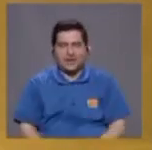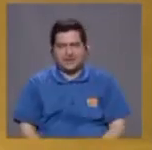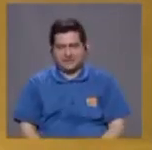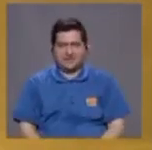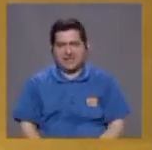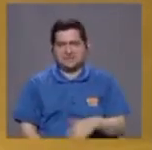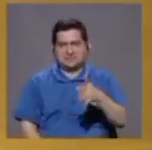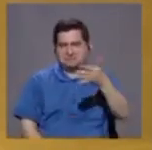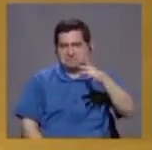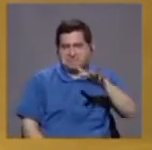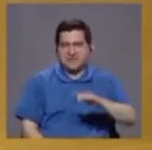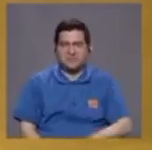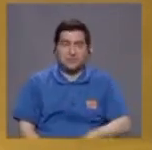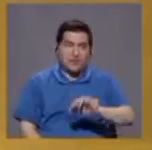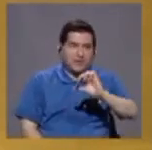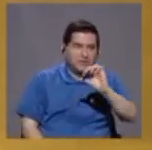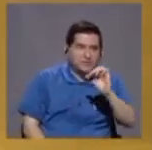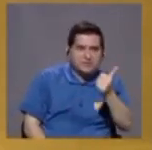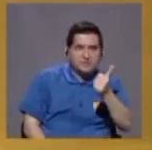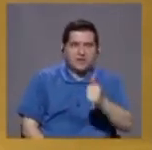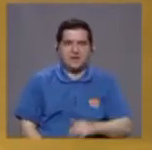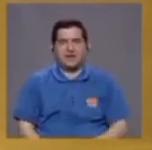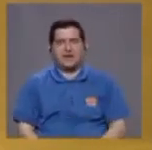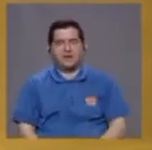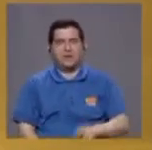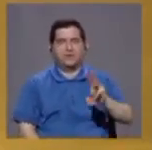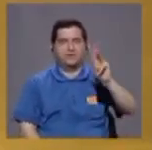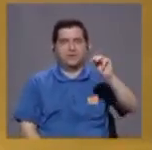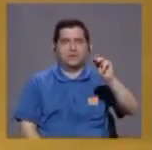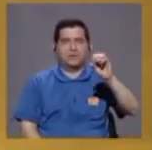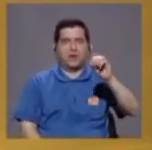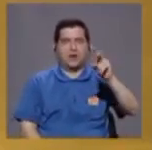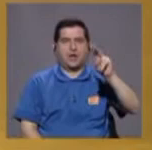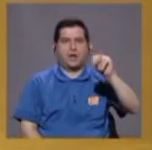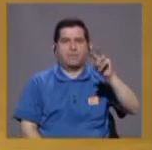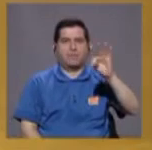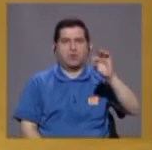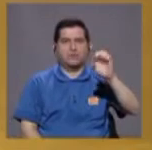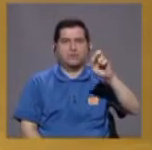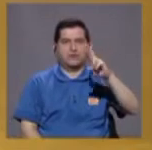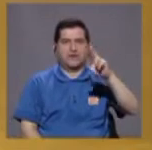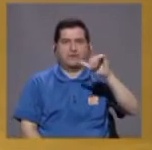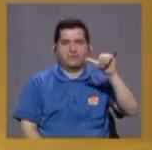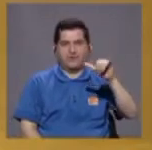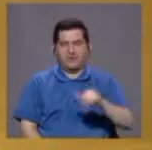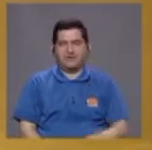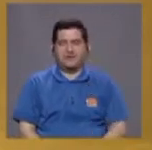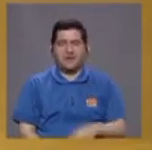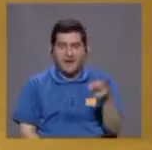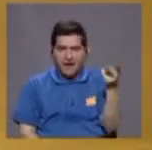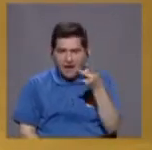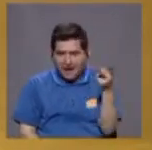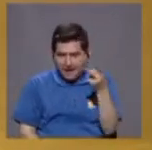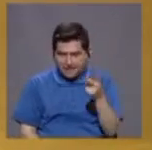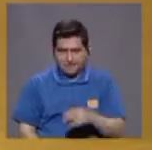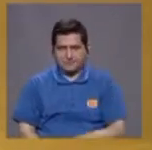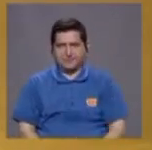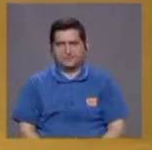pero más o menos por ahí andará la proporción, en el estado de Monterrey. Ambos